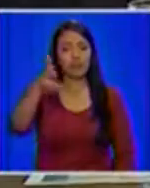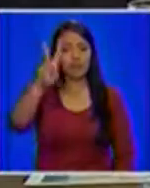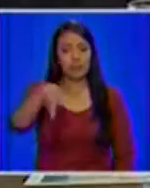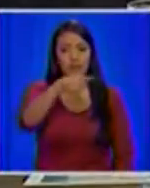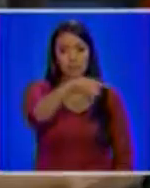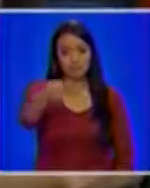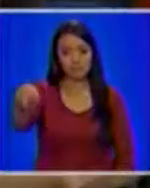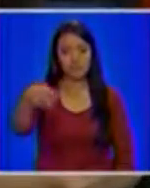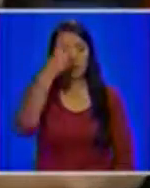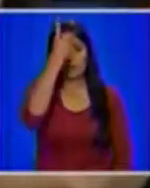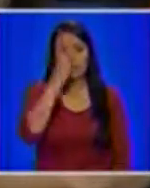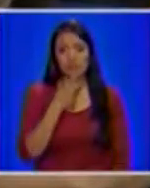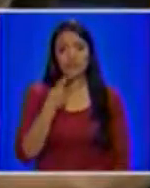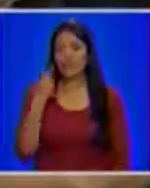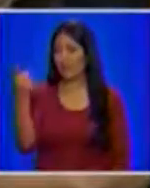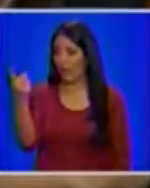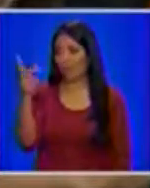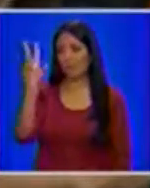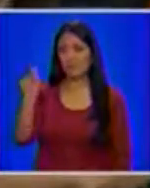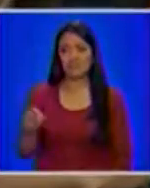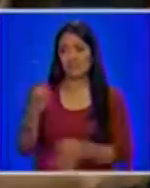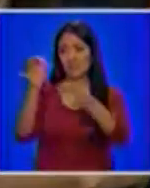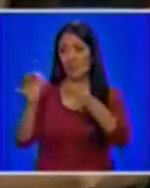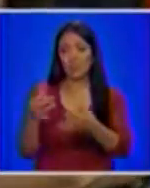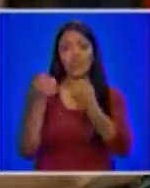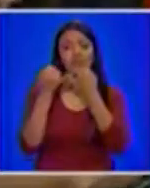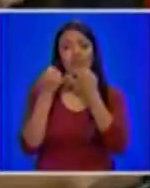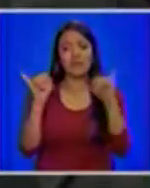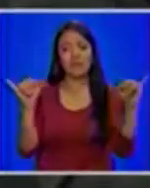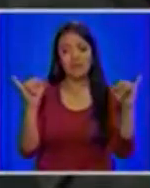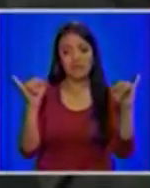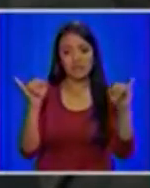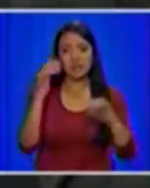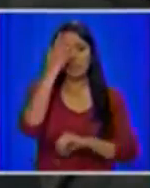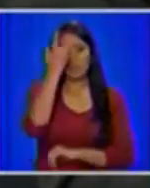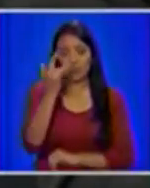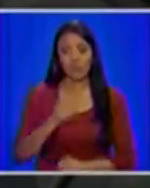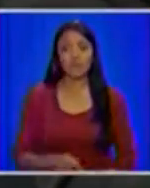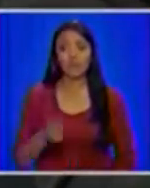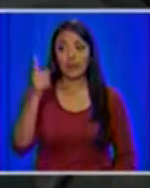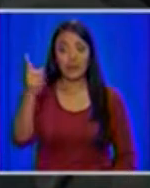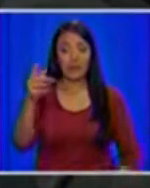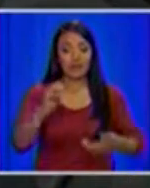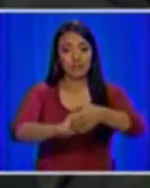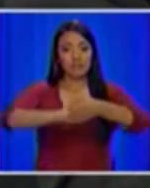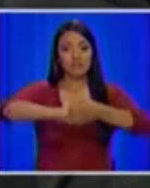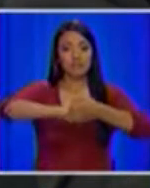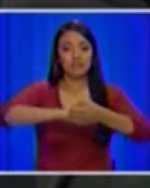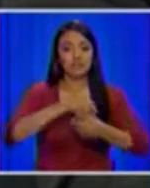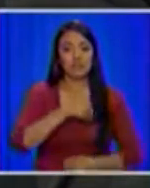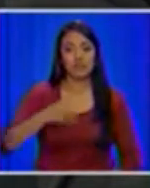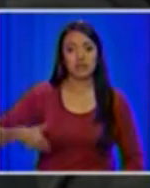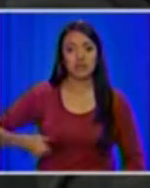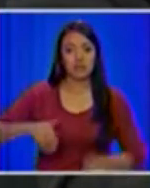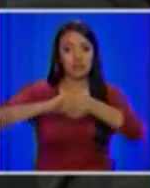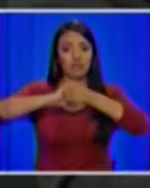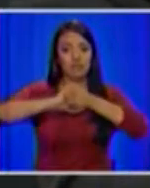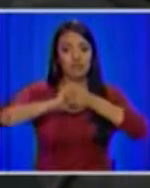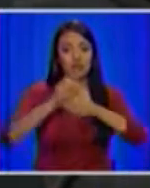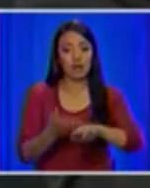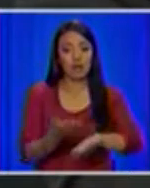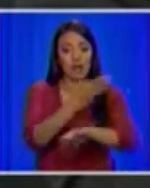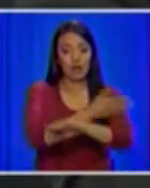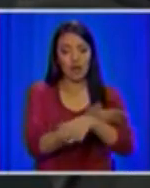cruz no cumplió con la garantía de independencia y probidad tenía estrechas relaciones con el ejecutivo pues previamente había